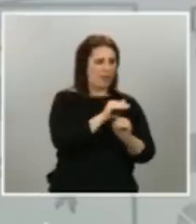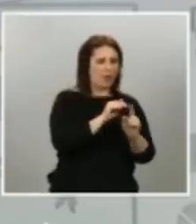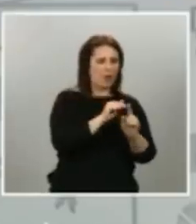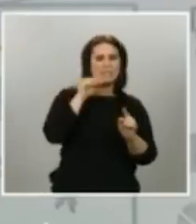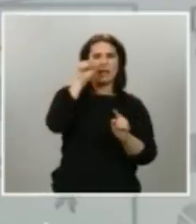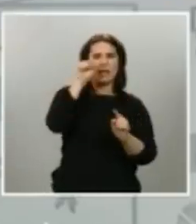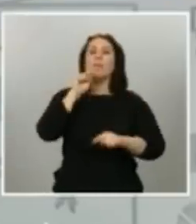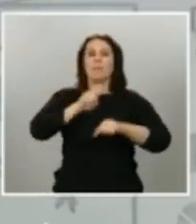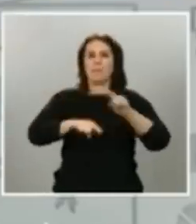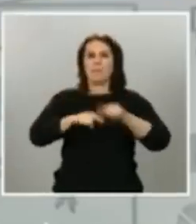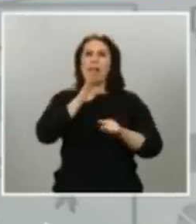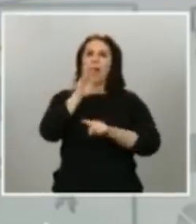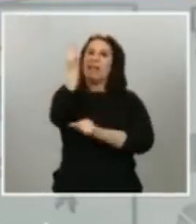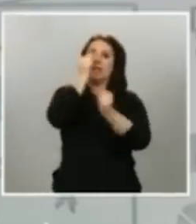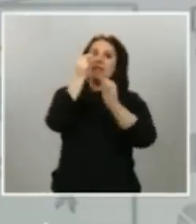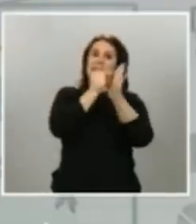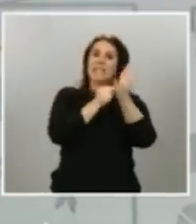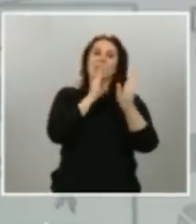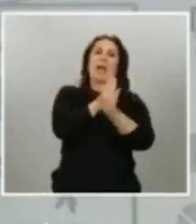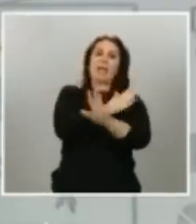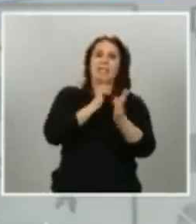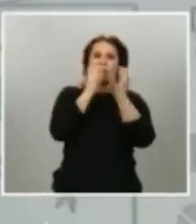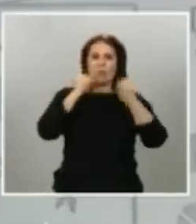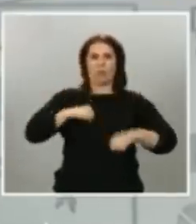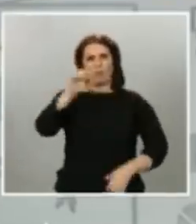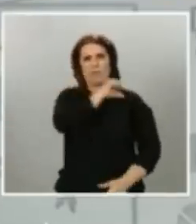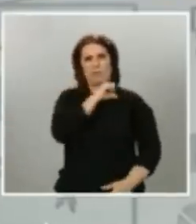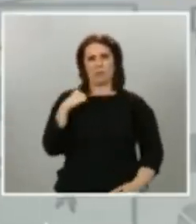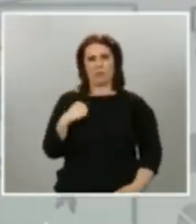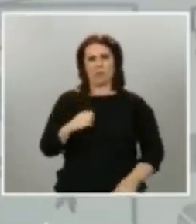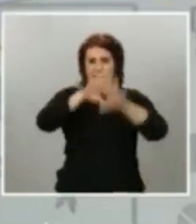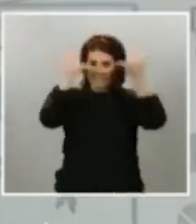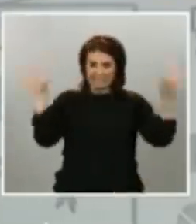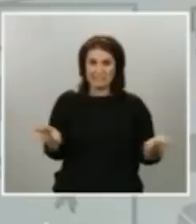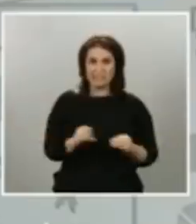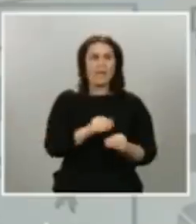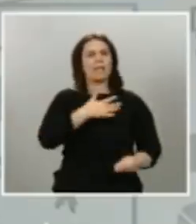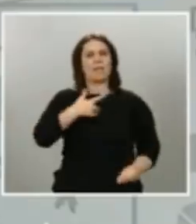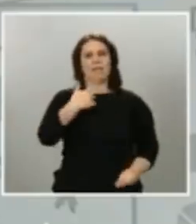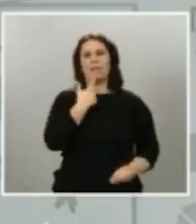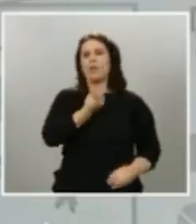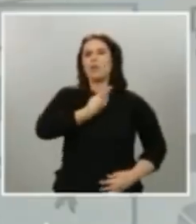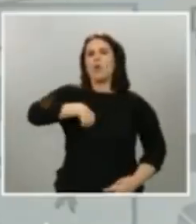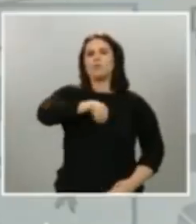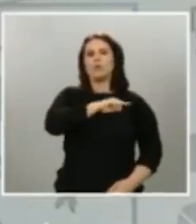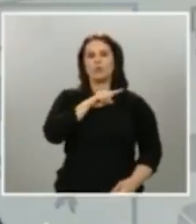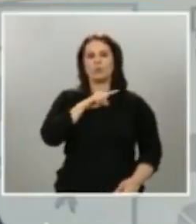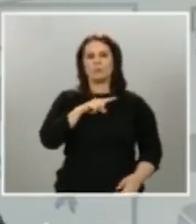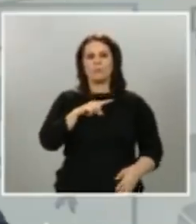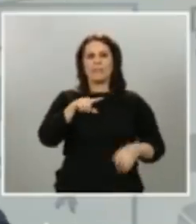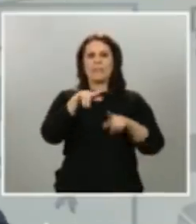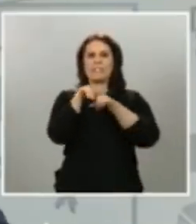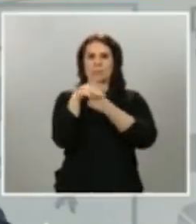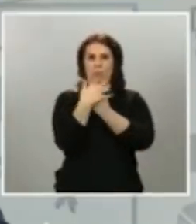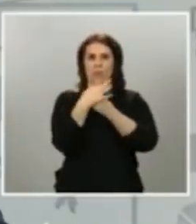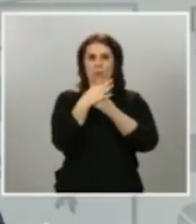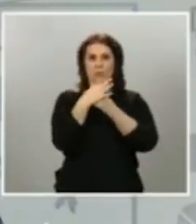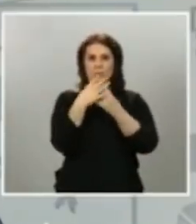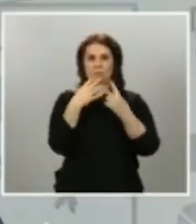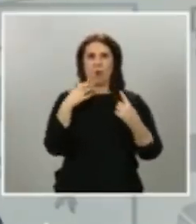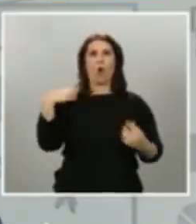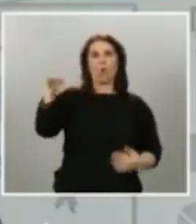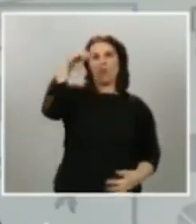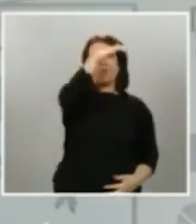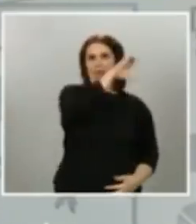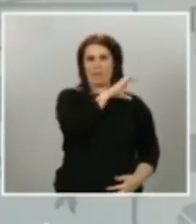Podemos no lo va admitir. Y, por lo tanto, caería el gobierno de España y nos veríamos abocados, muy posiblemente, a un adelanto